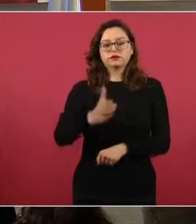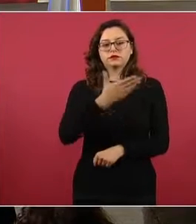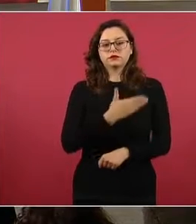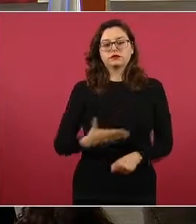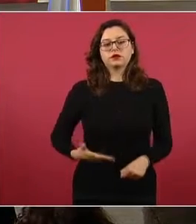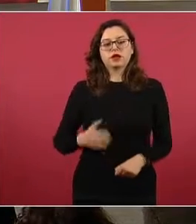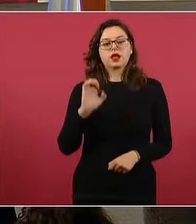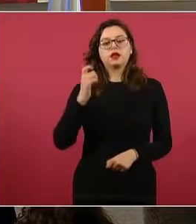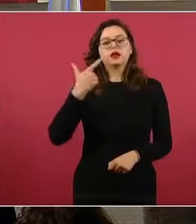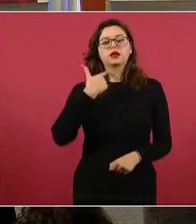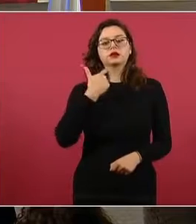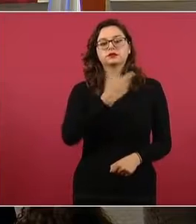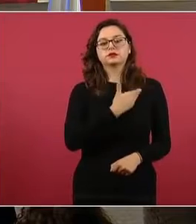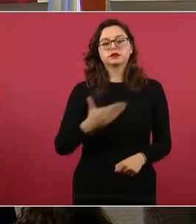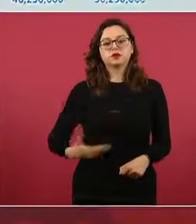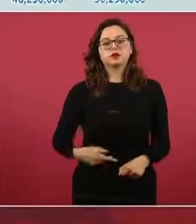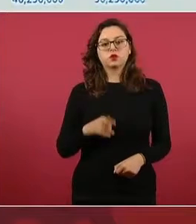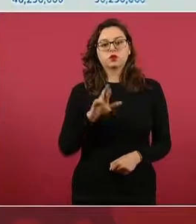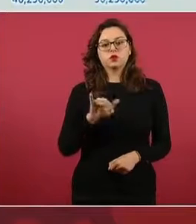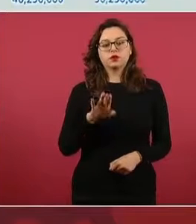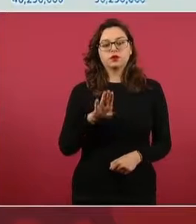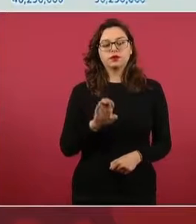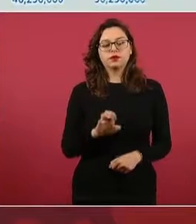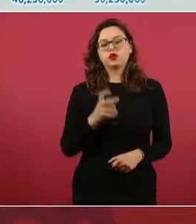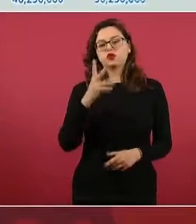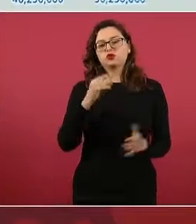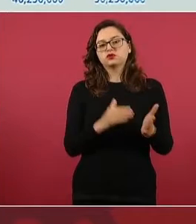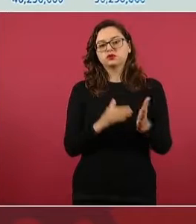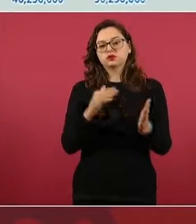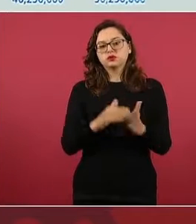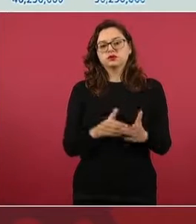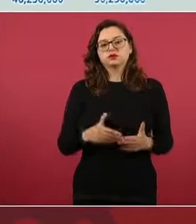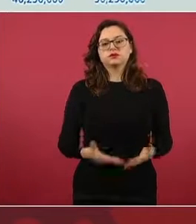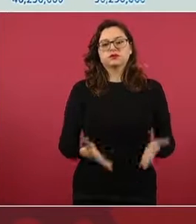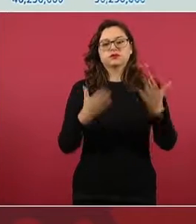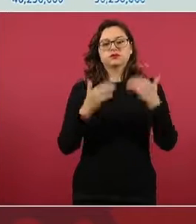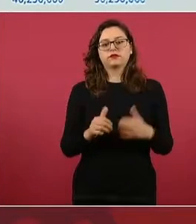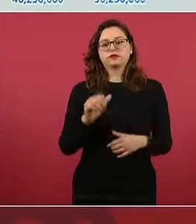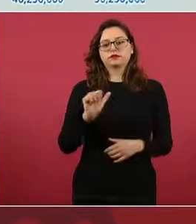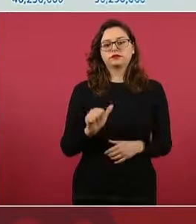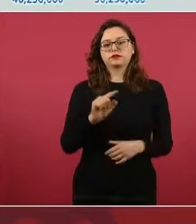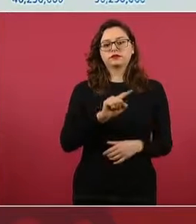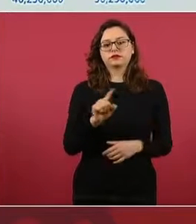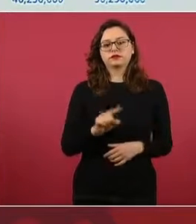Uribe, 2.460.000. Y Aznar, de España,